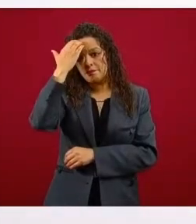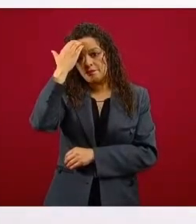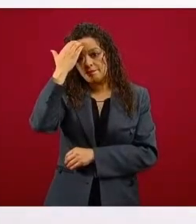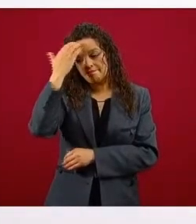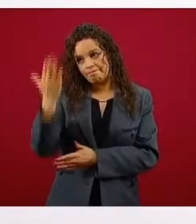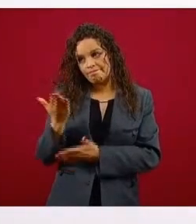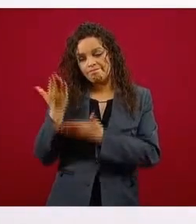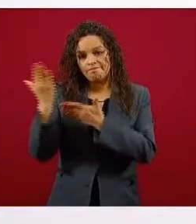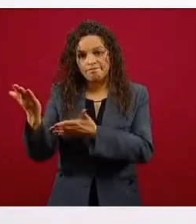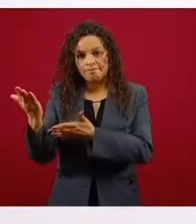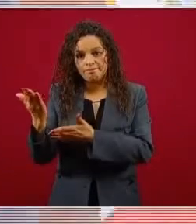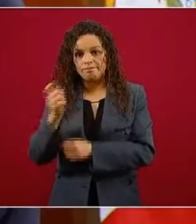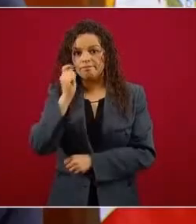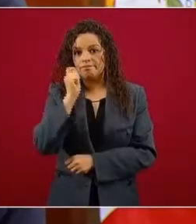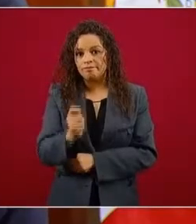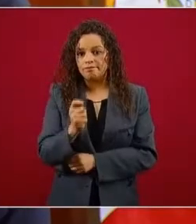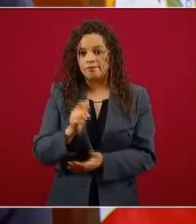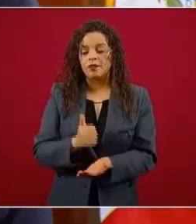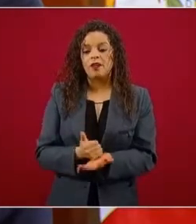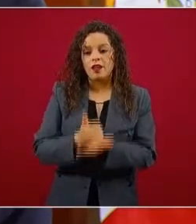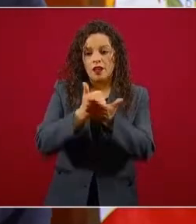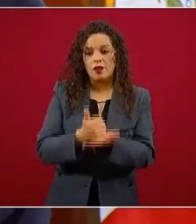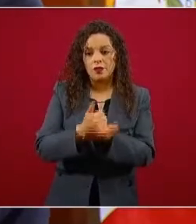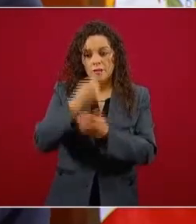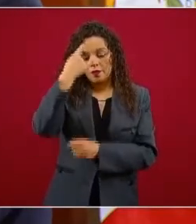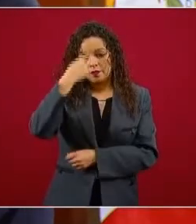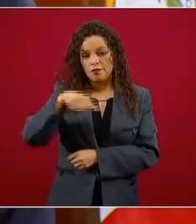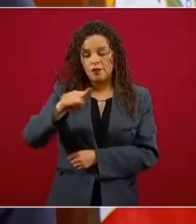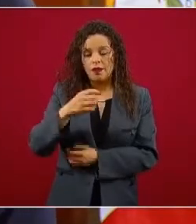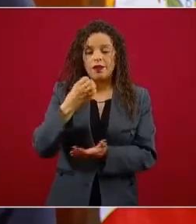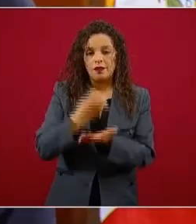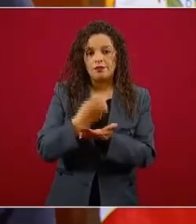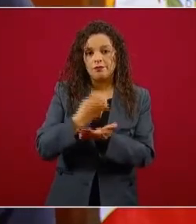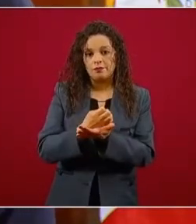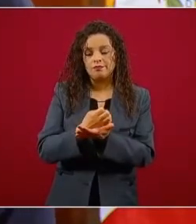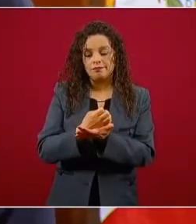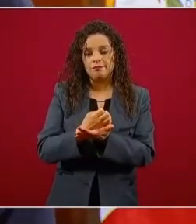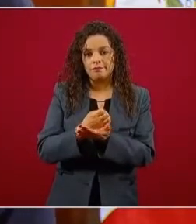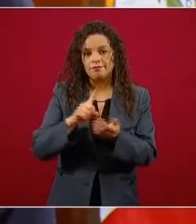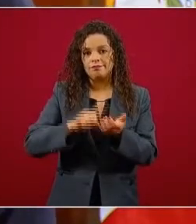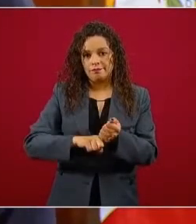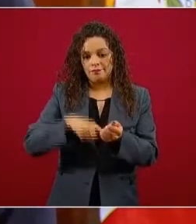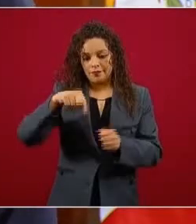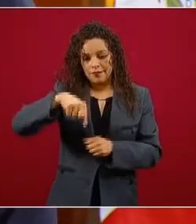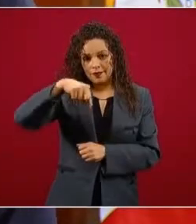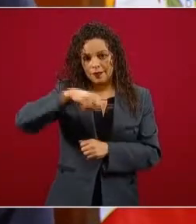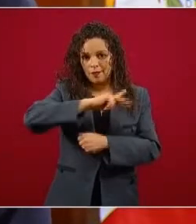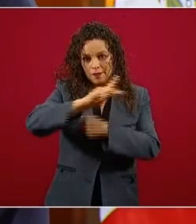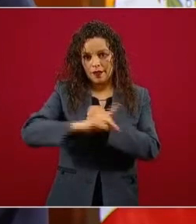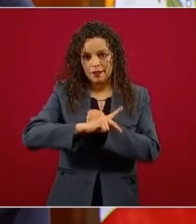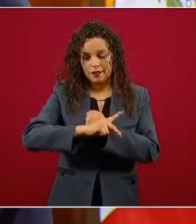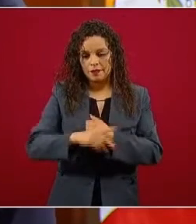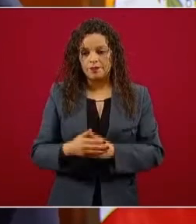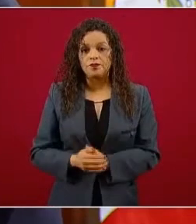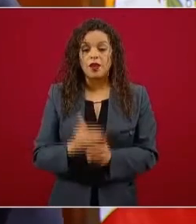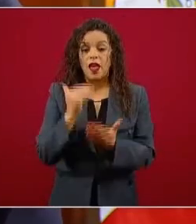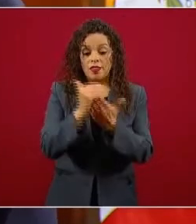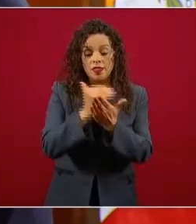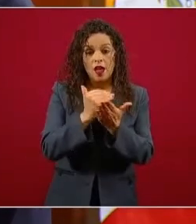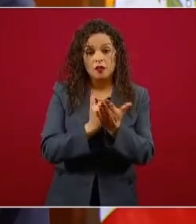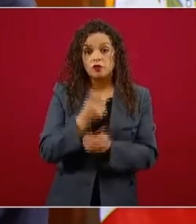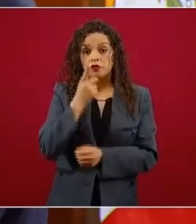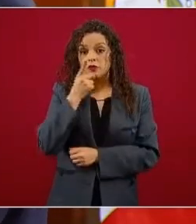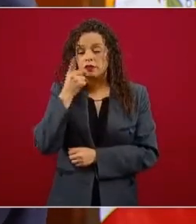nacional, las remesas, según datos preliminares, se han